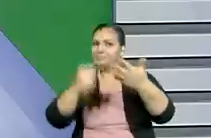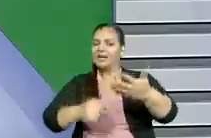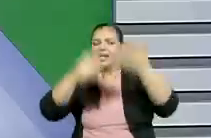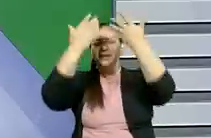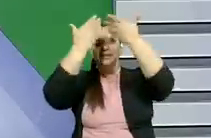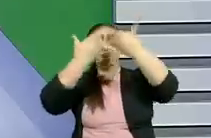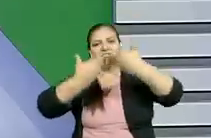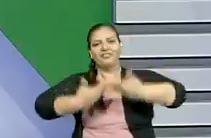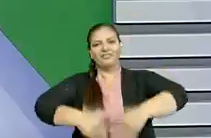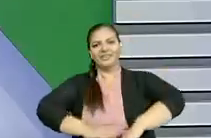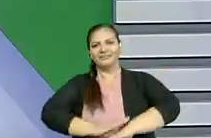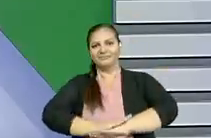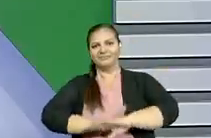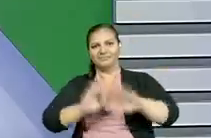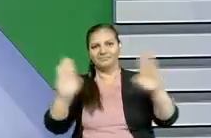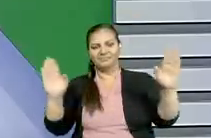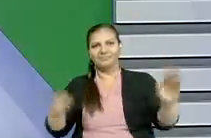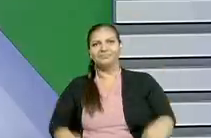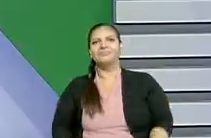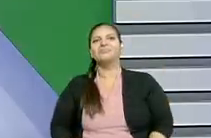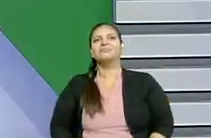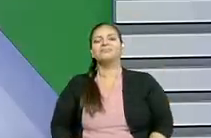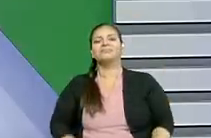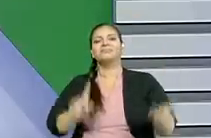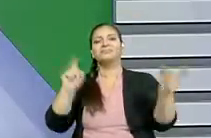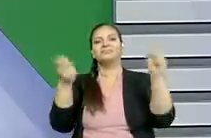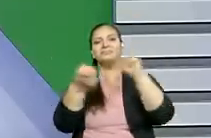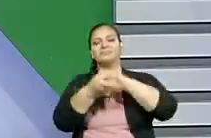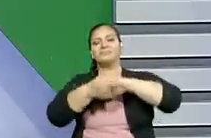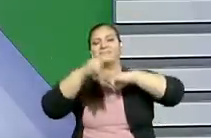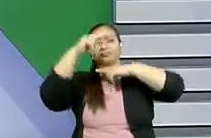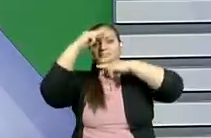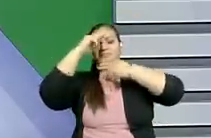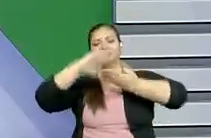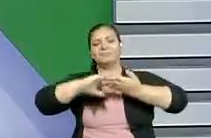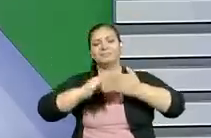accidentabilidad. Señoras y señores, con esto ponemos punto final a la presente emisión.